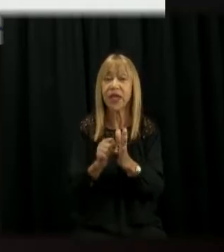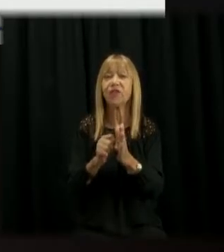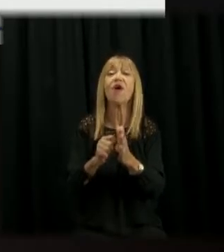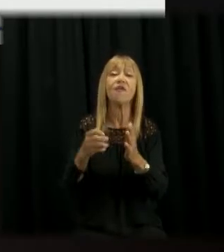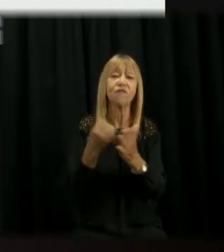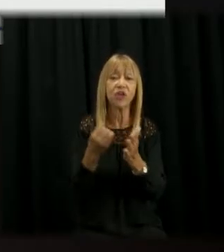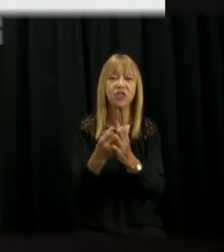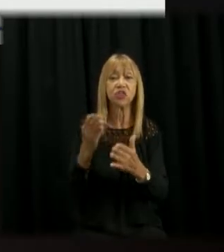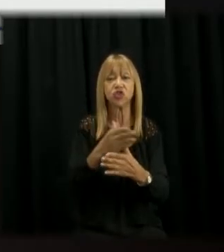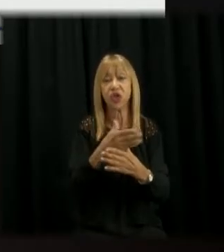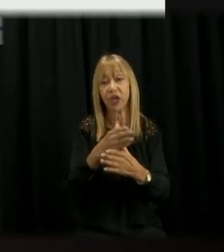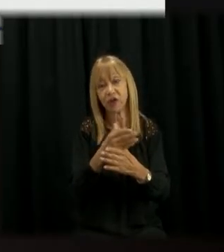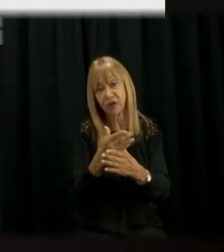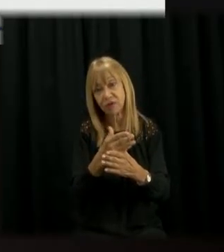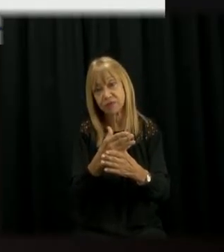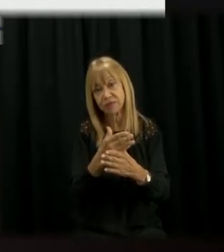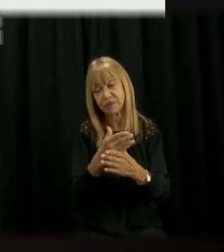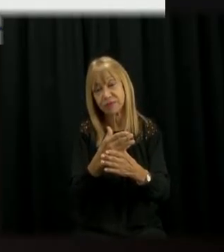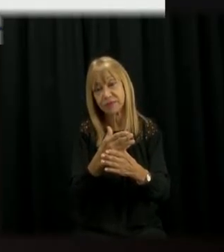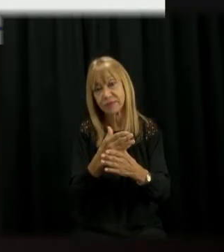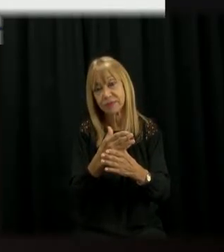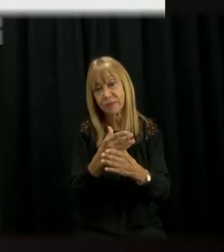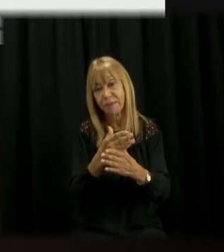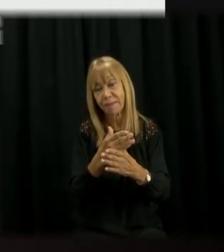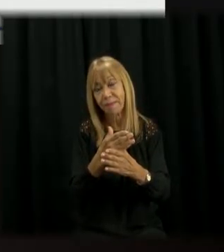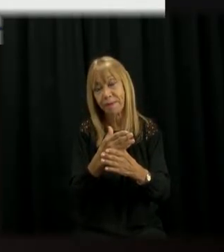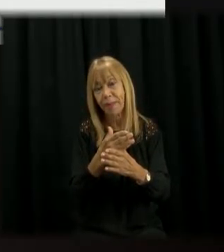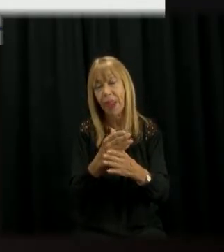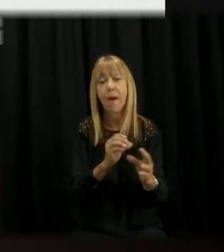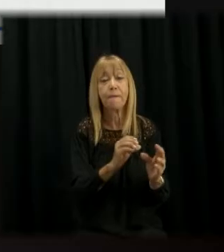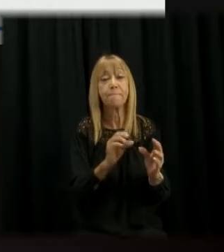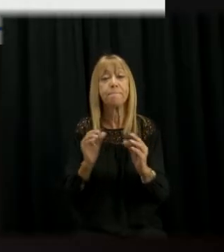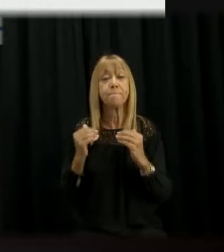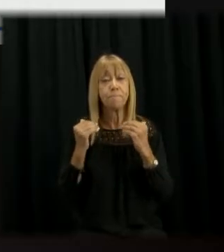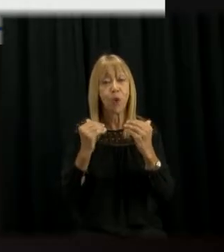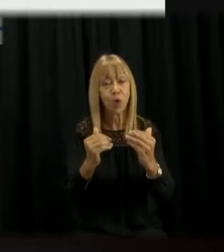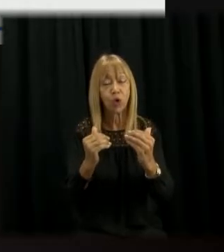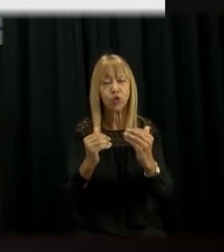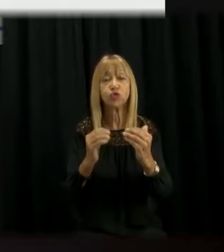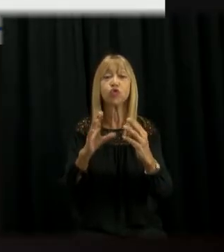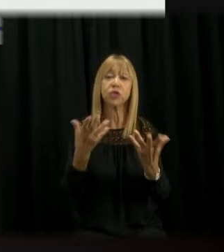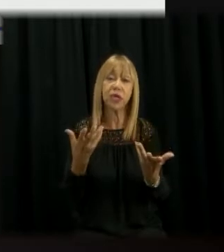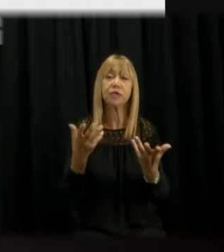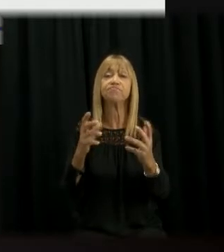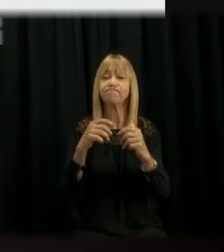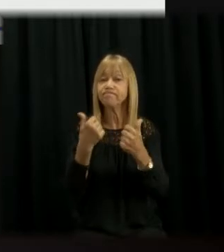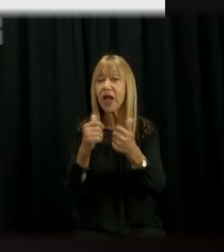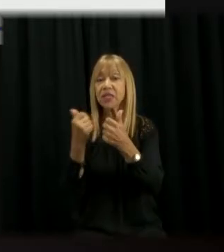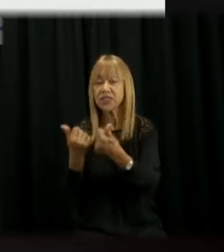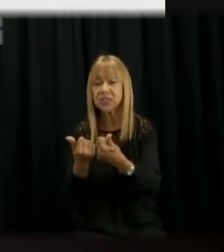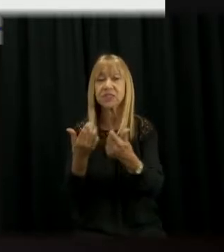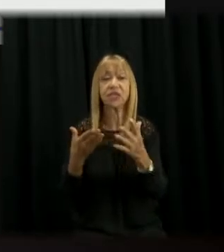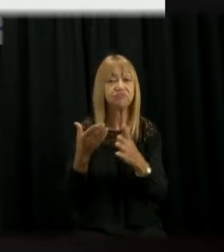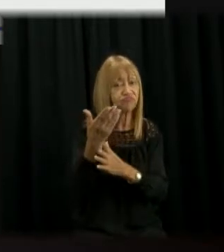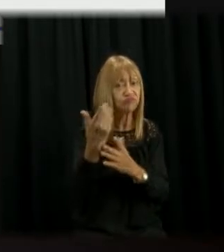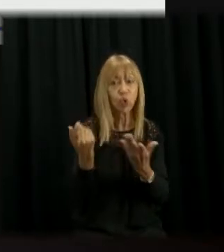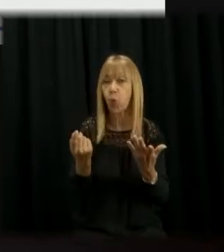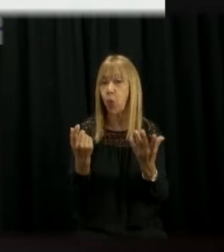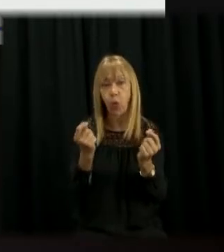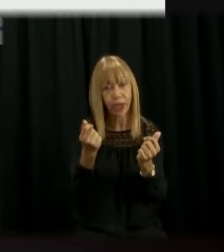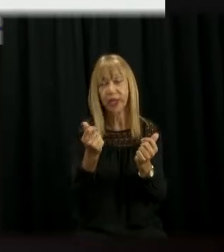los fondos del Estado que se convertían al año fiscal 21. Continuando a las agencias,